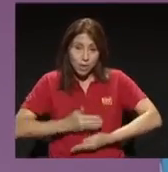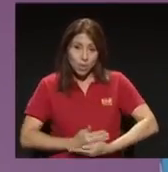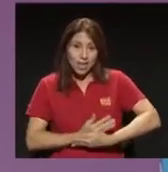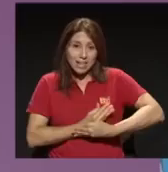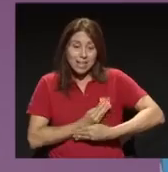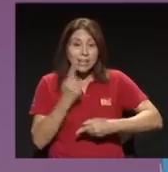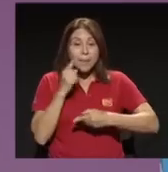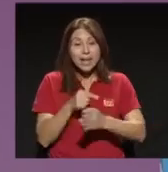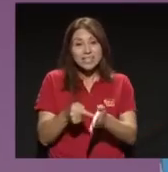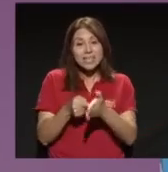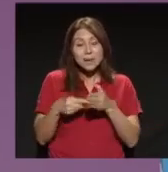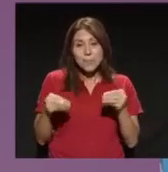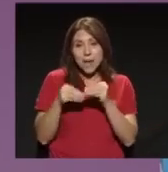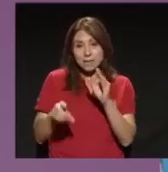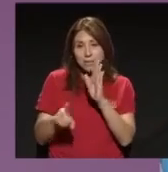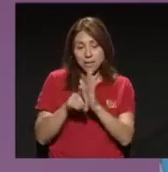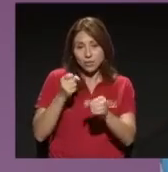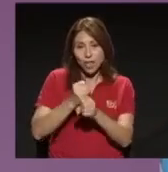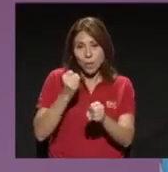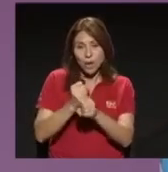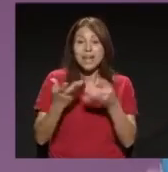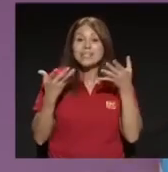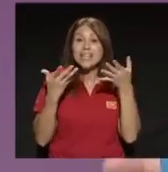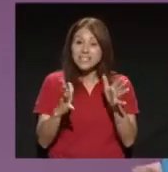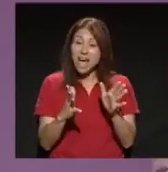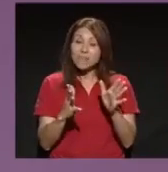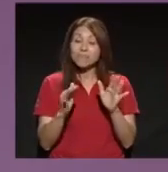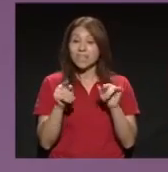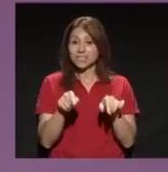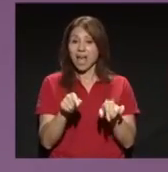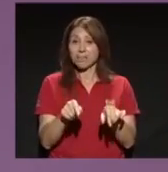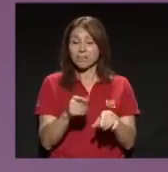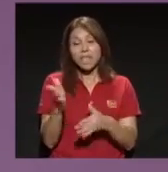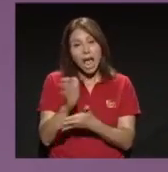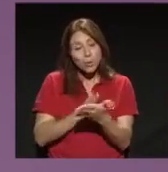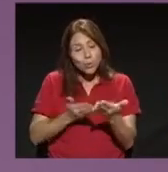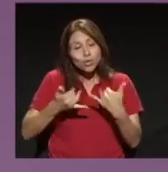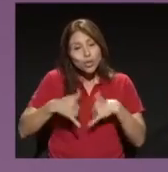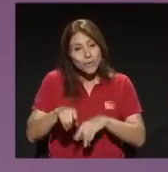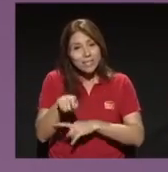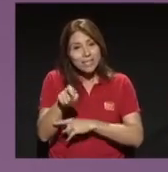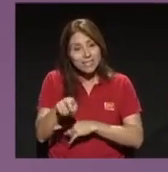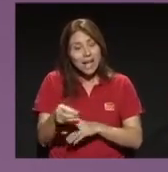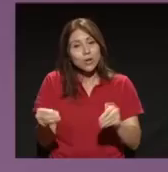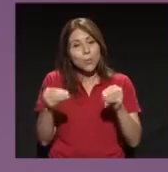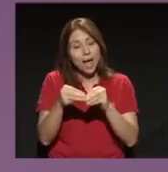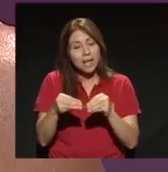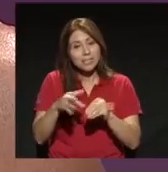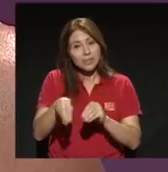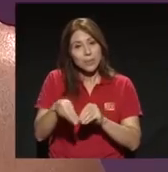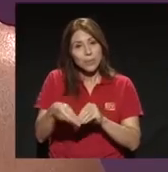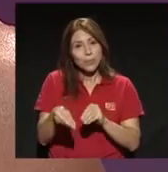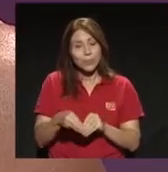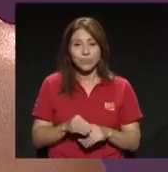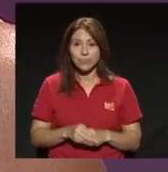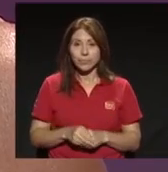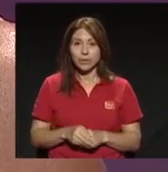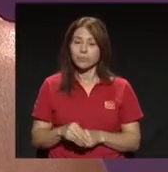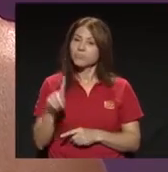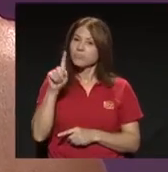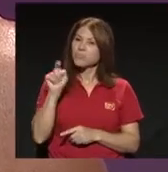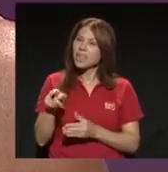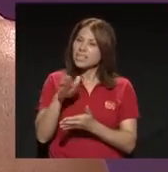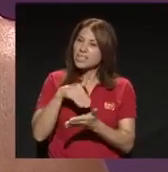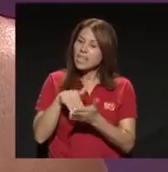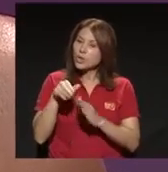los derechos laborales que ya están y algunos que son necesarios todavía ampliar más como hacedora respuesta en los centros